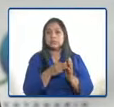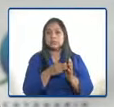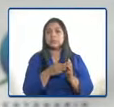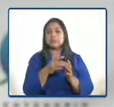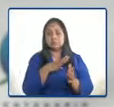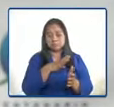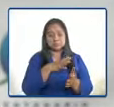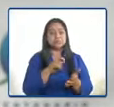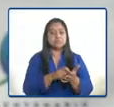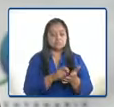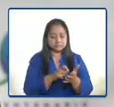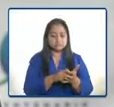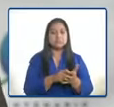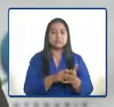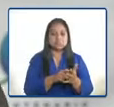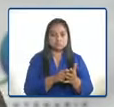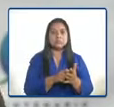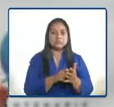pruebas, todos